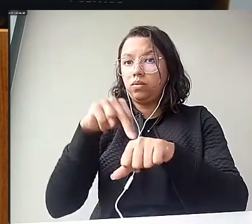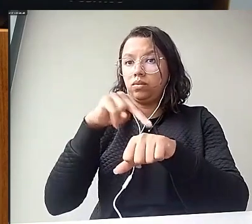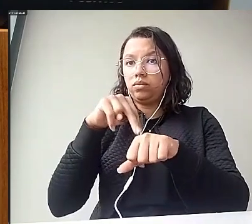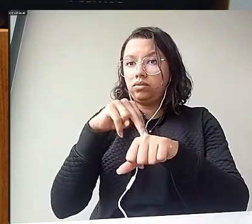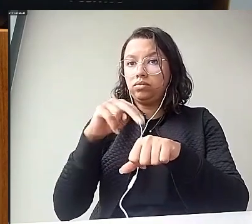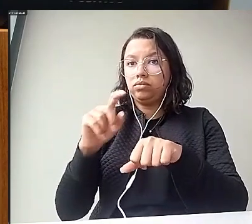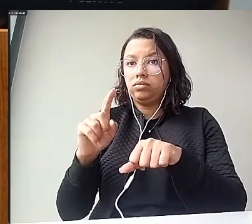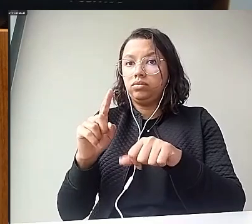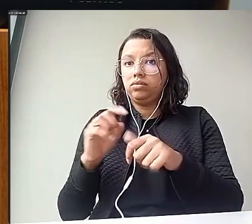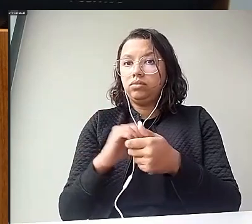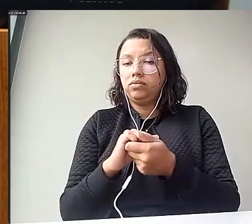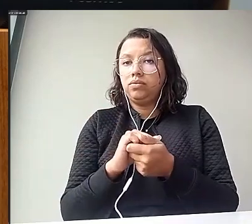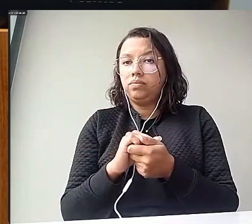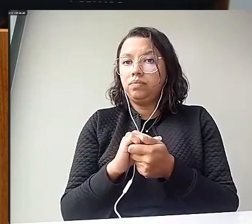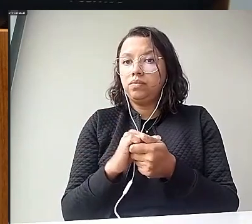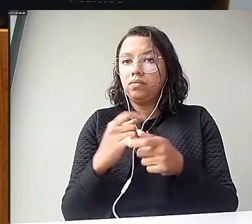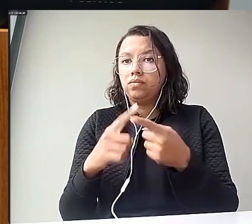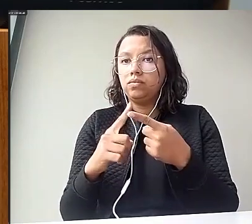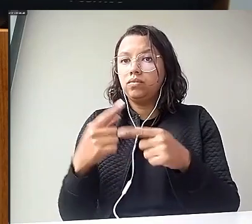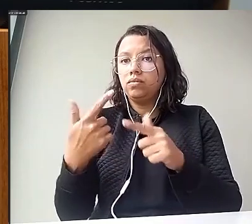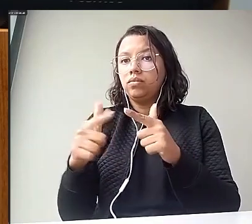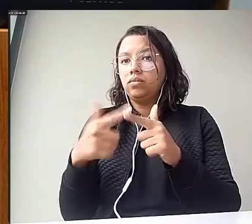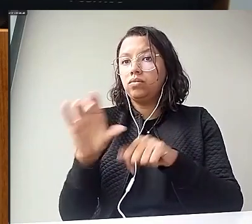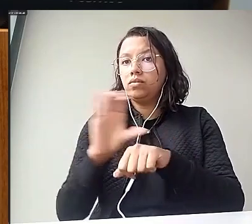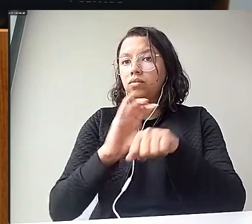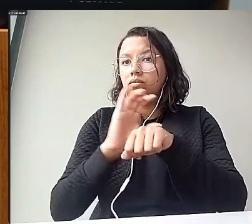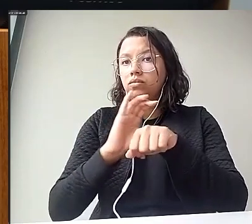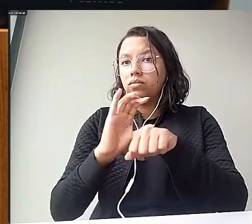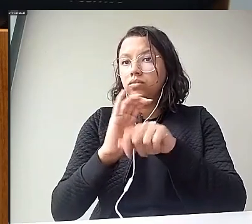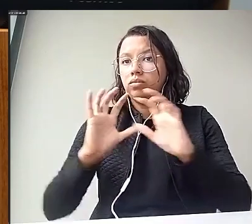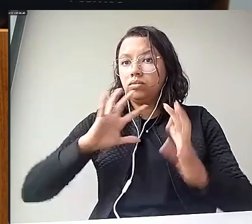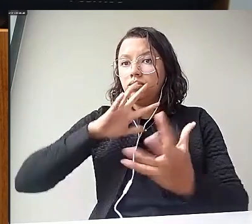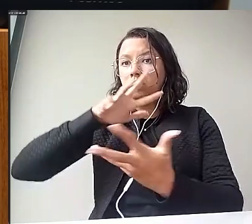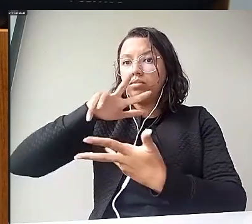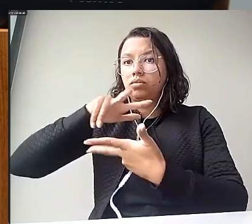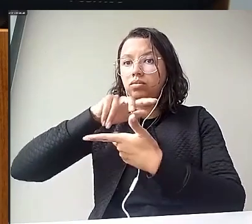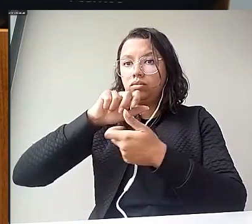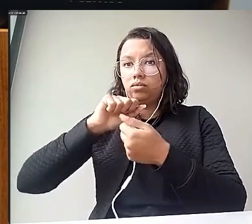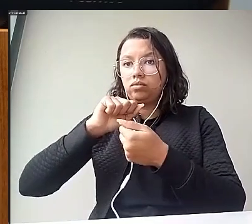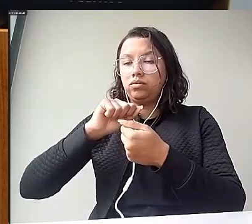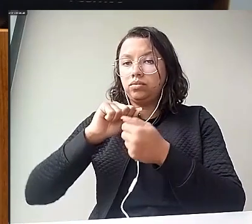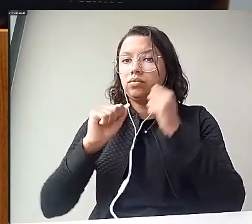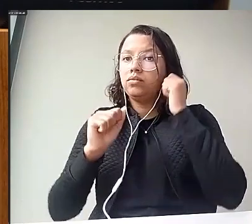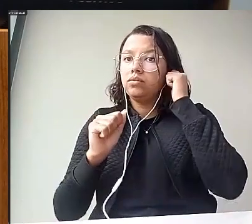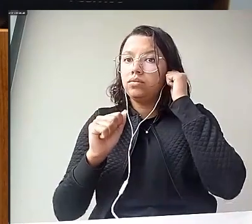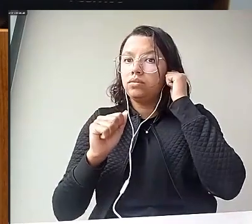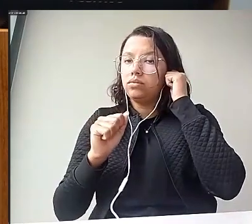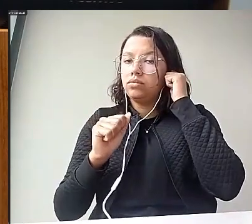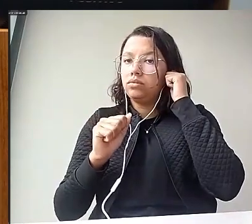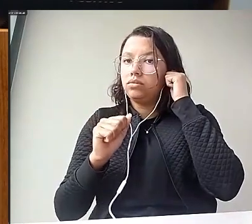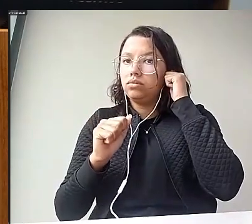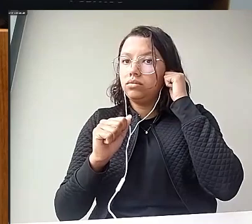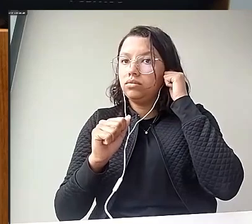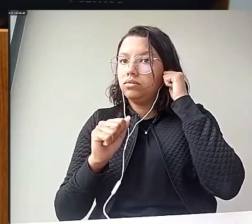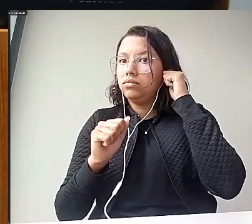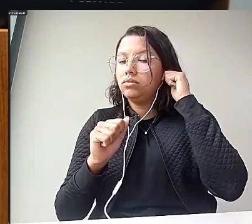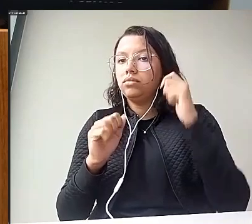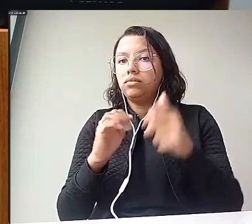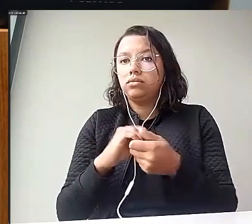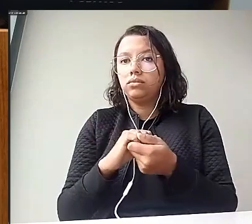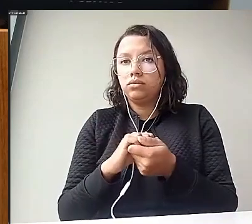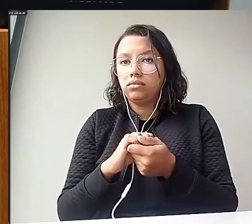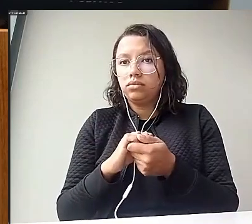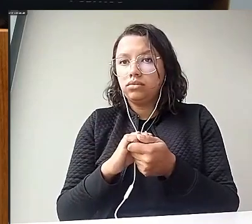totalmente universal, pues un problema de constitucionalismo global y de constitucionalismo digital. Y eso, desde un punto de